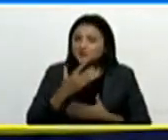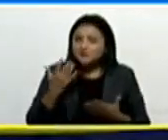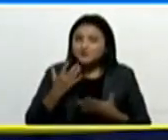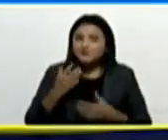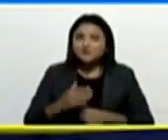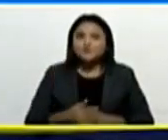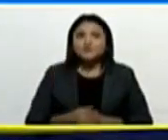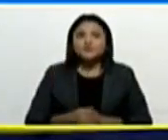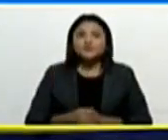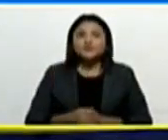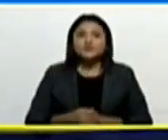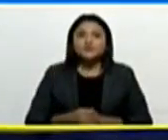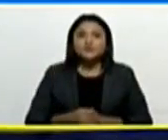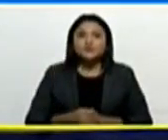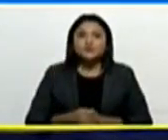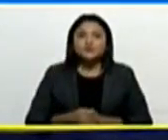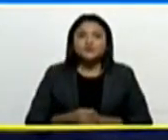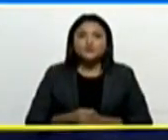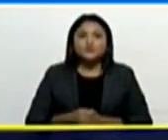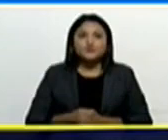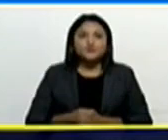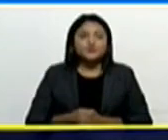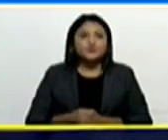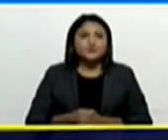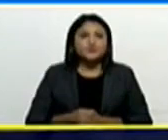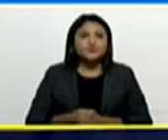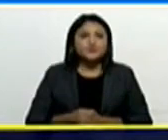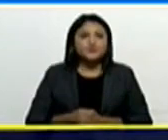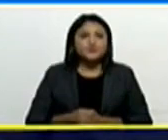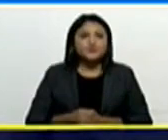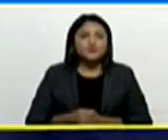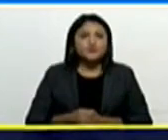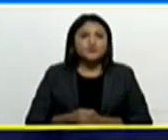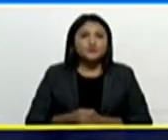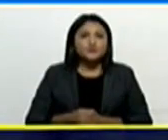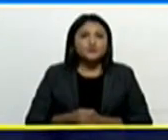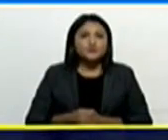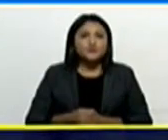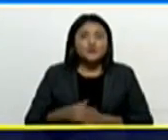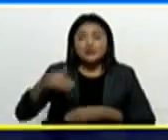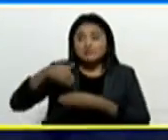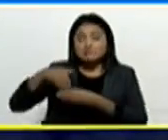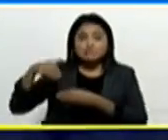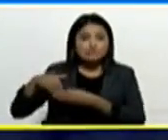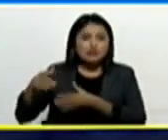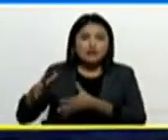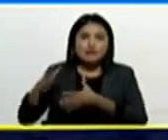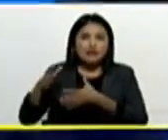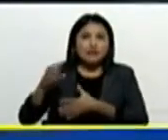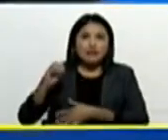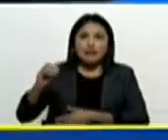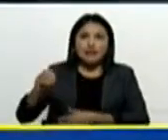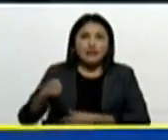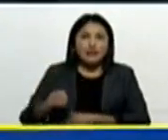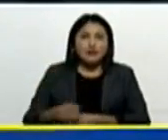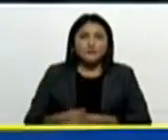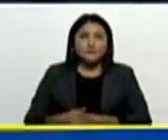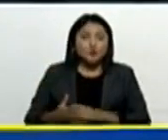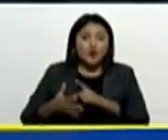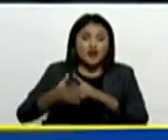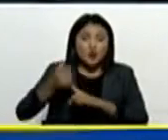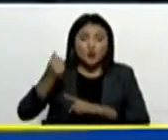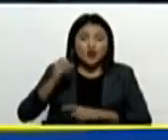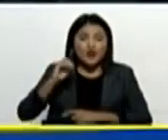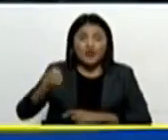ley de gravedad, porque por esa vía electoral no parecía posible. Ya Allende había llegado